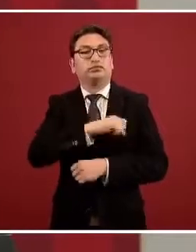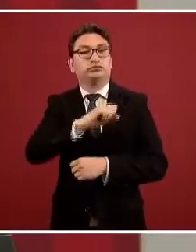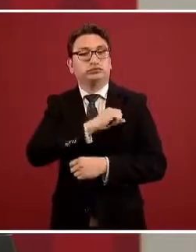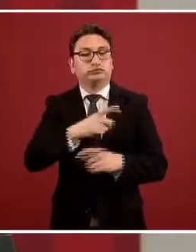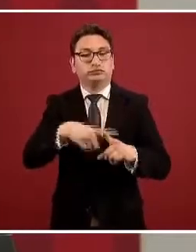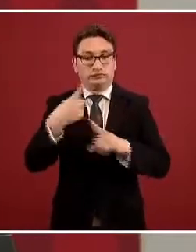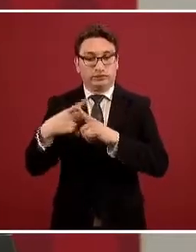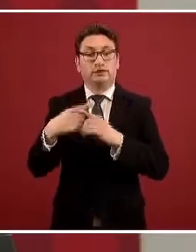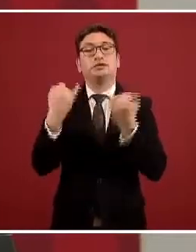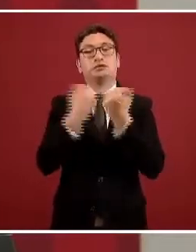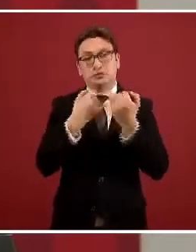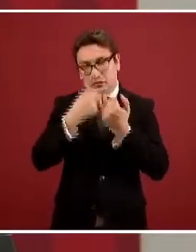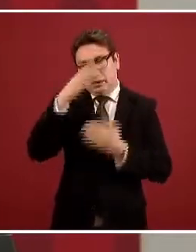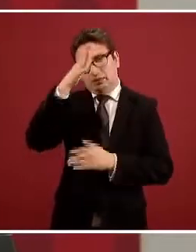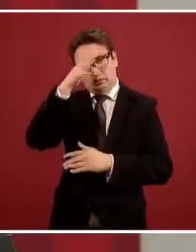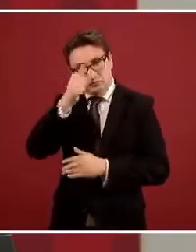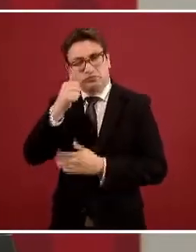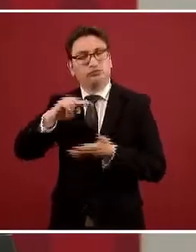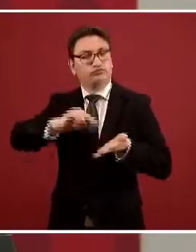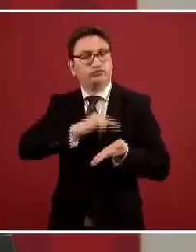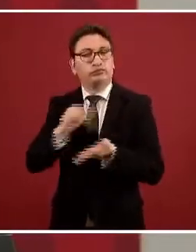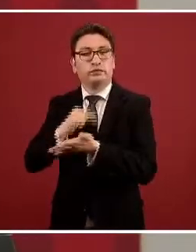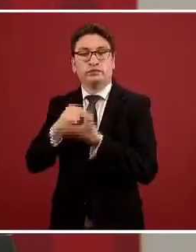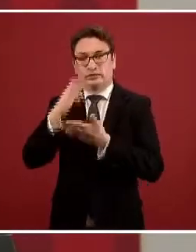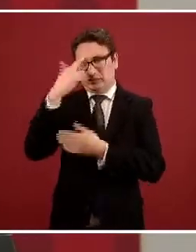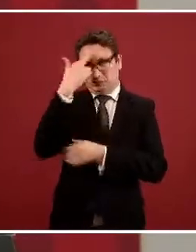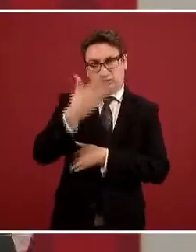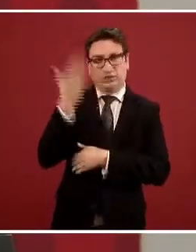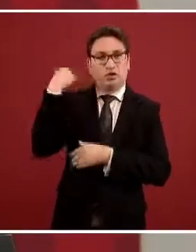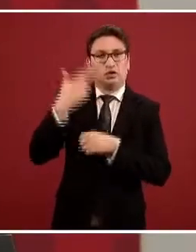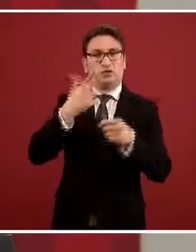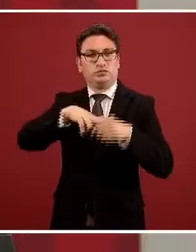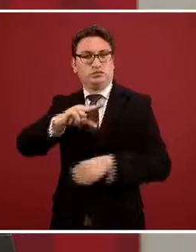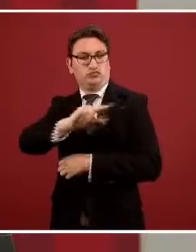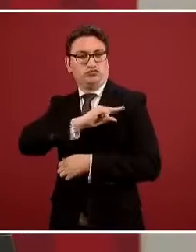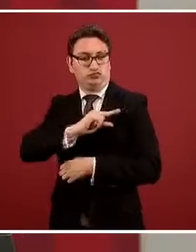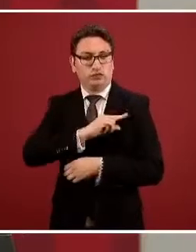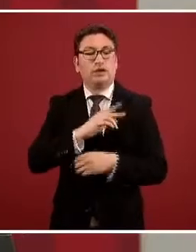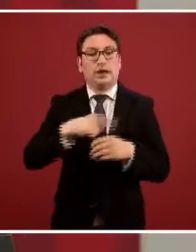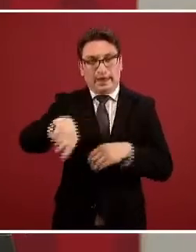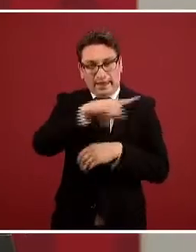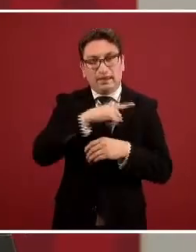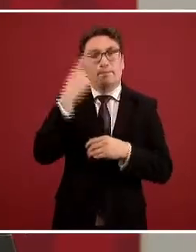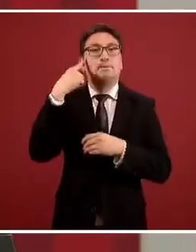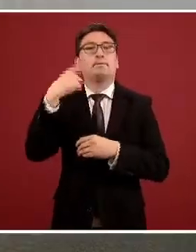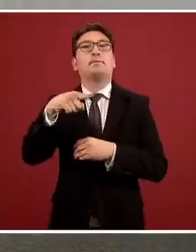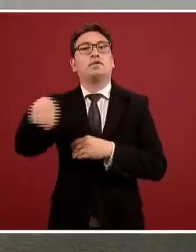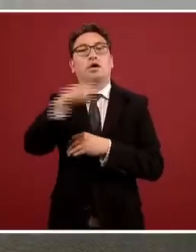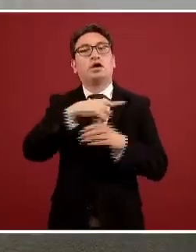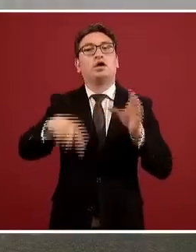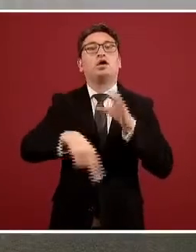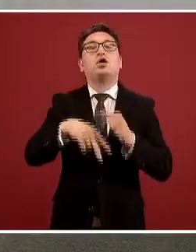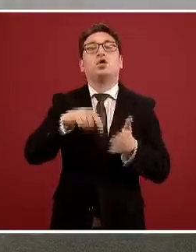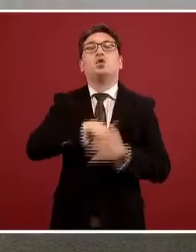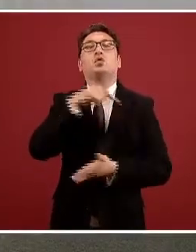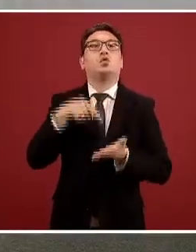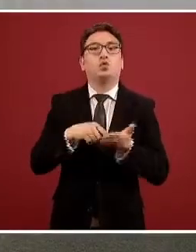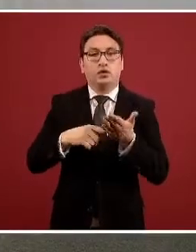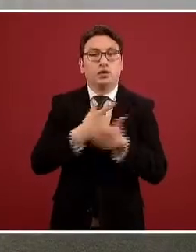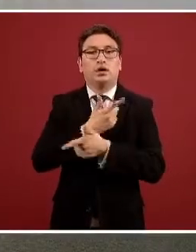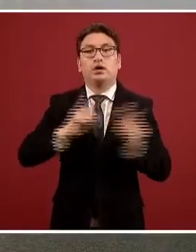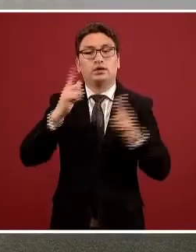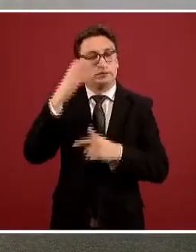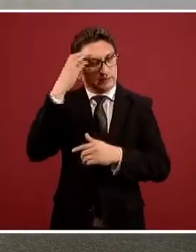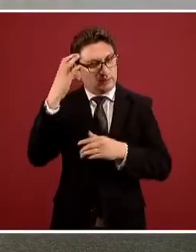convenio que se firmó con el sector privado para tener una dotación adicional de camas. Además,